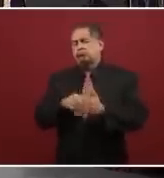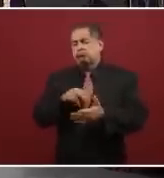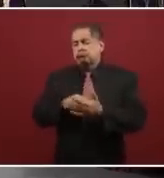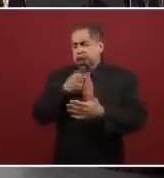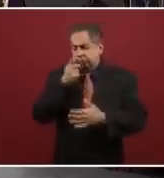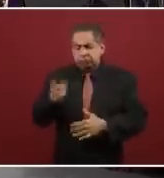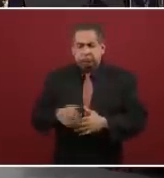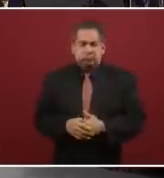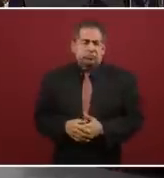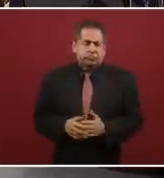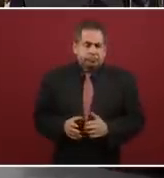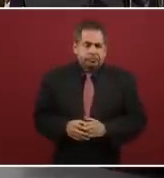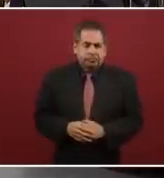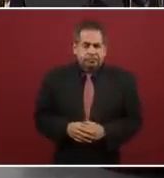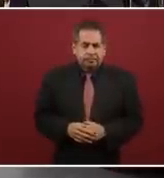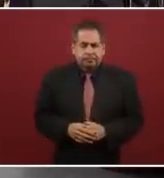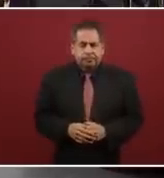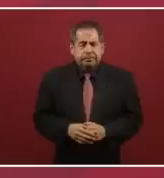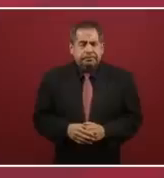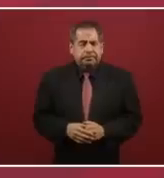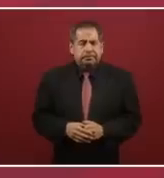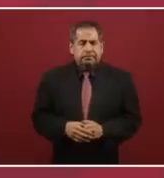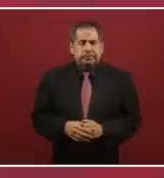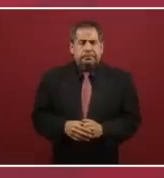el embajador tiene